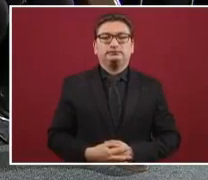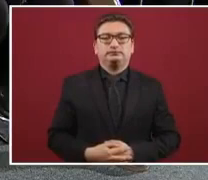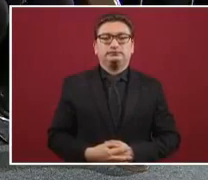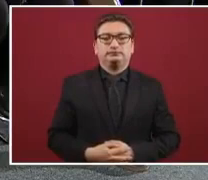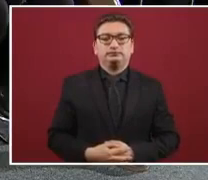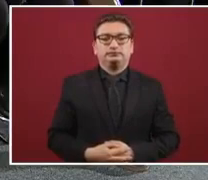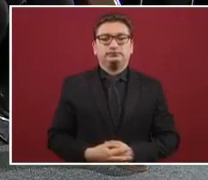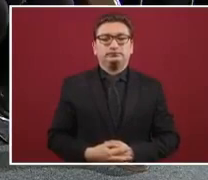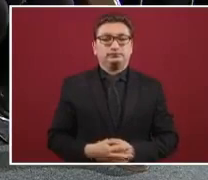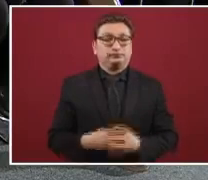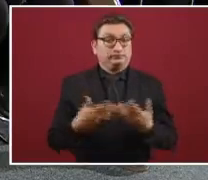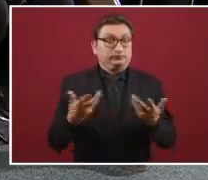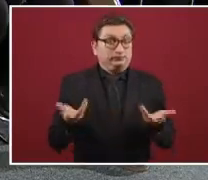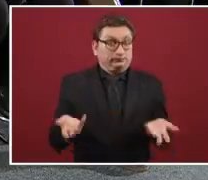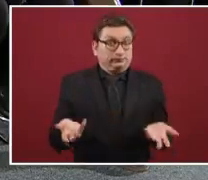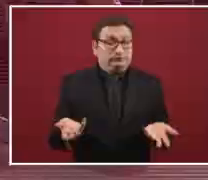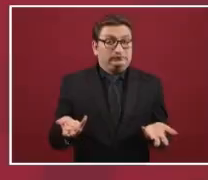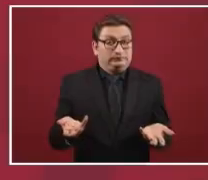Entonces, sí,